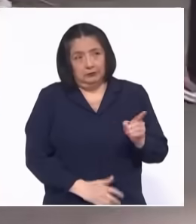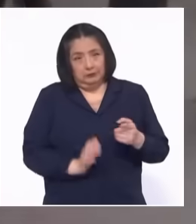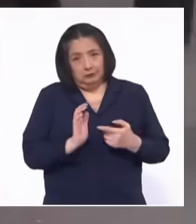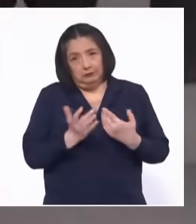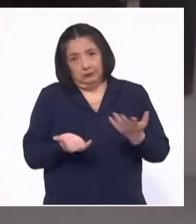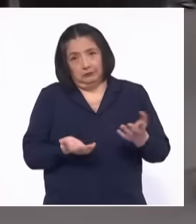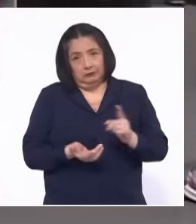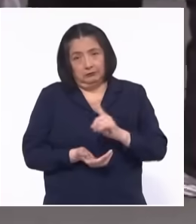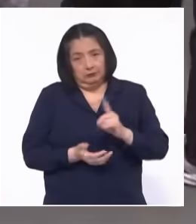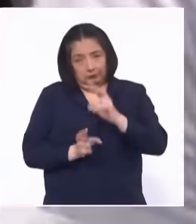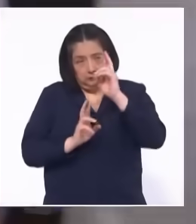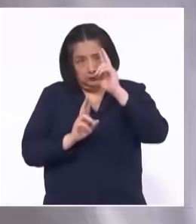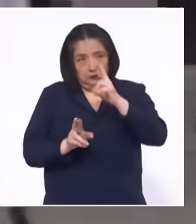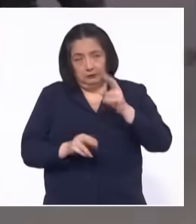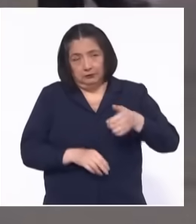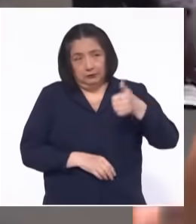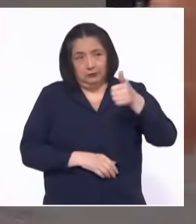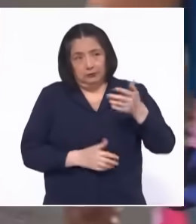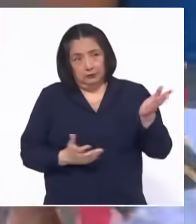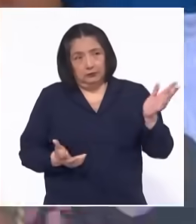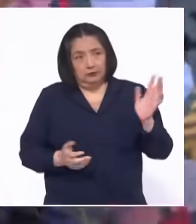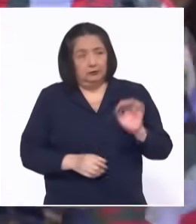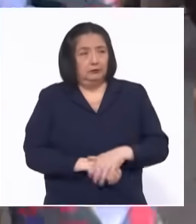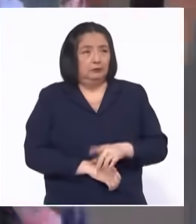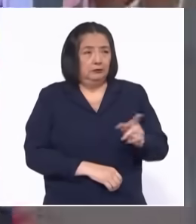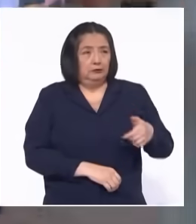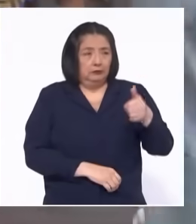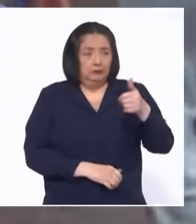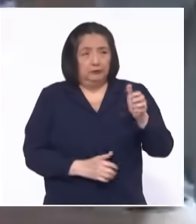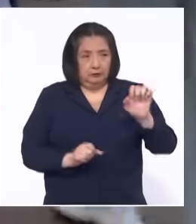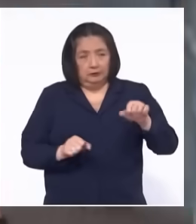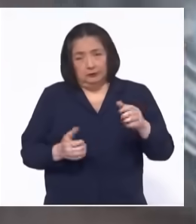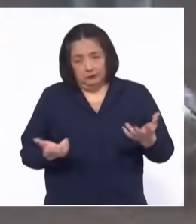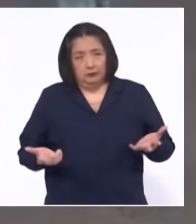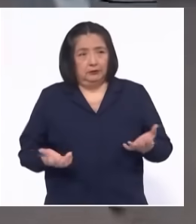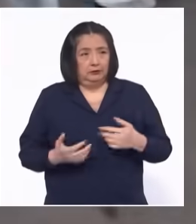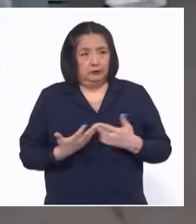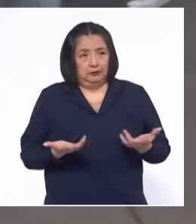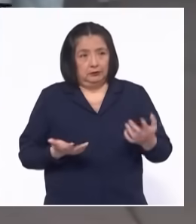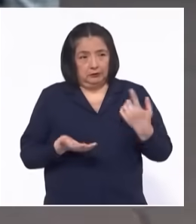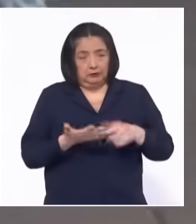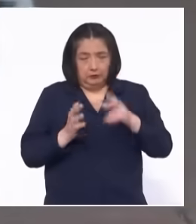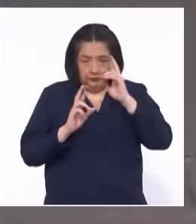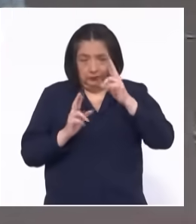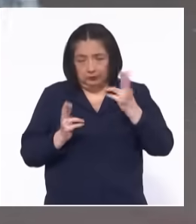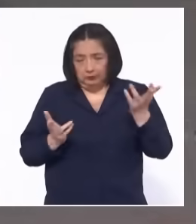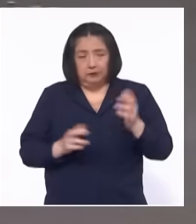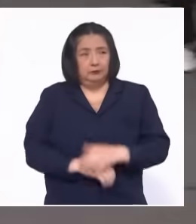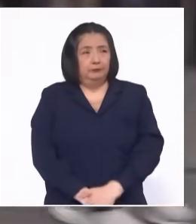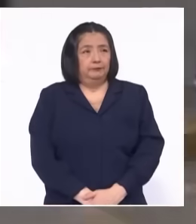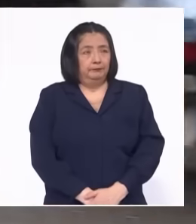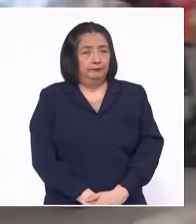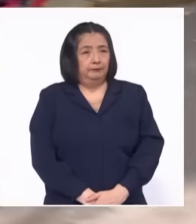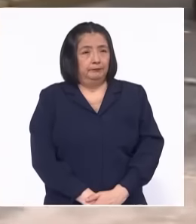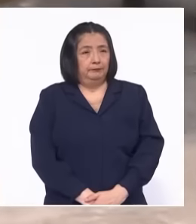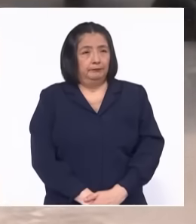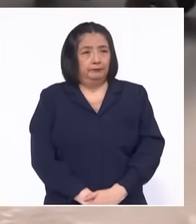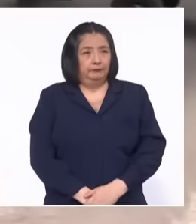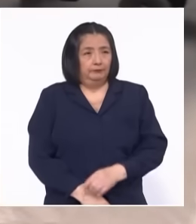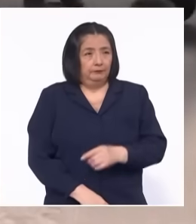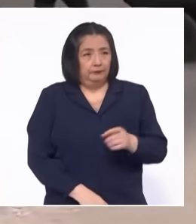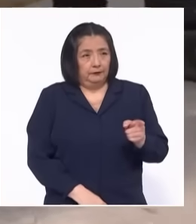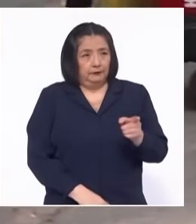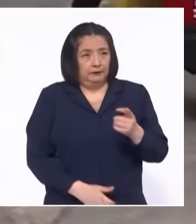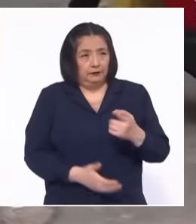que no le tienen respeto a la autoridad. Y ahí es donde la autoridad tiene que imponerse, tiene que hacerse respetar. ¿Ustedes temen en todo caso que